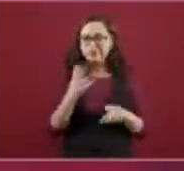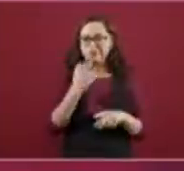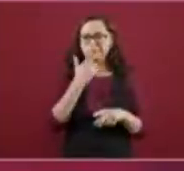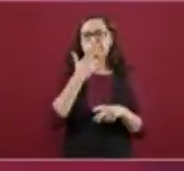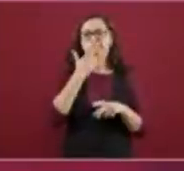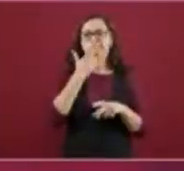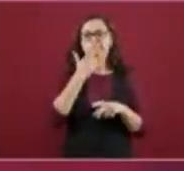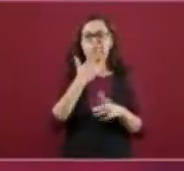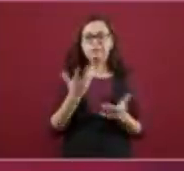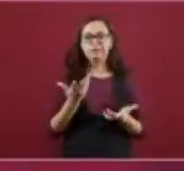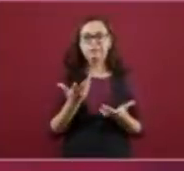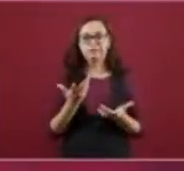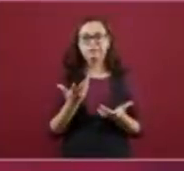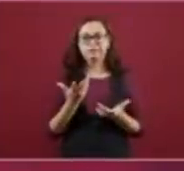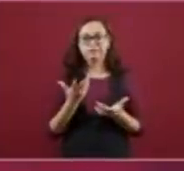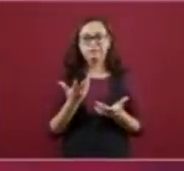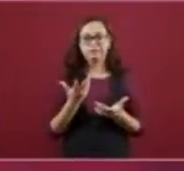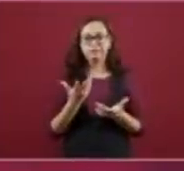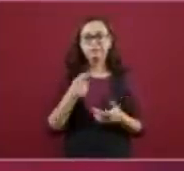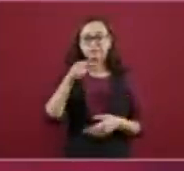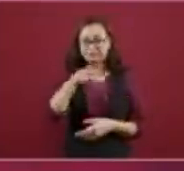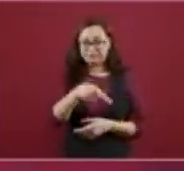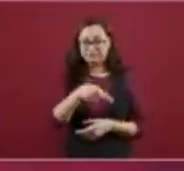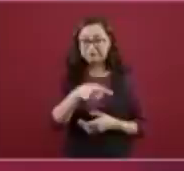son puentes, pero